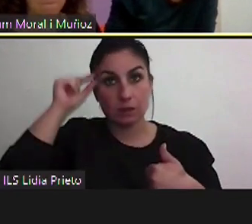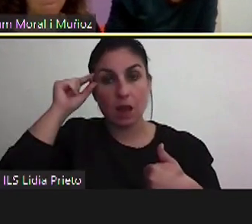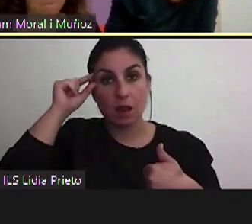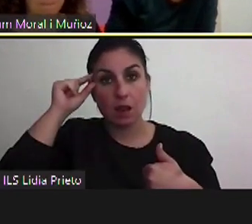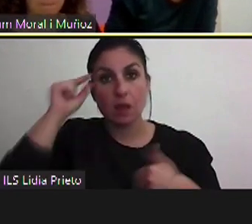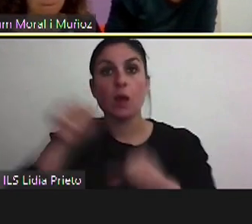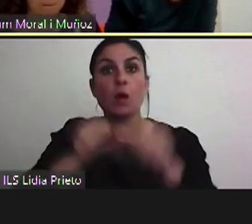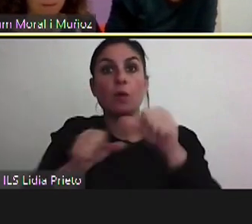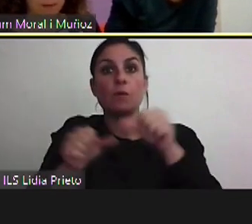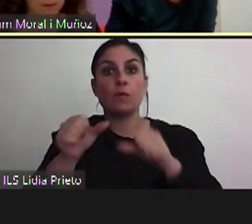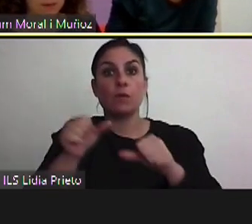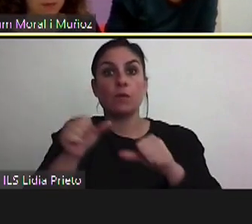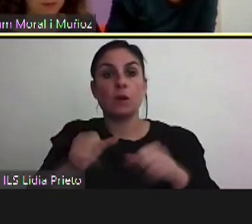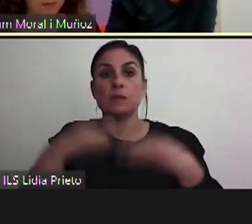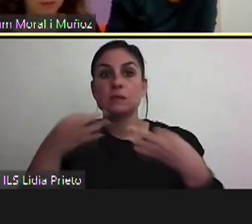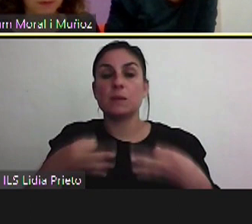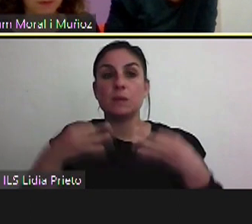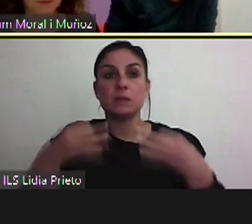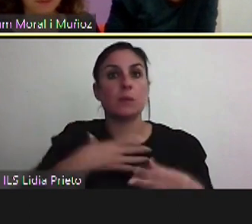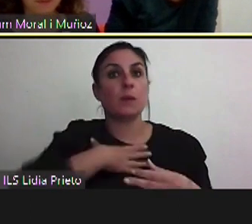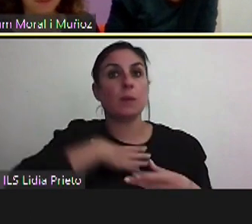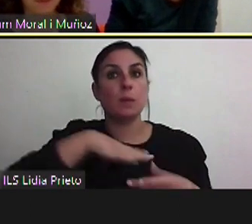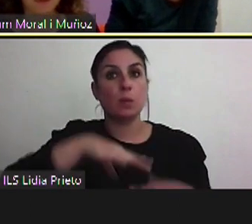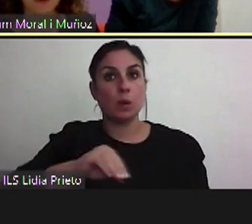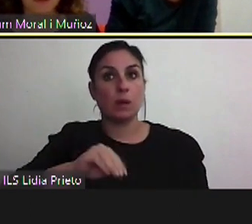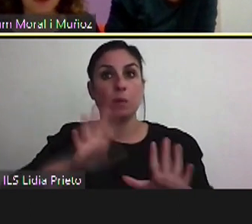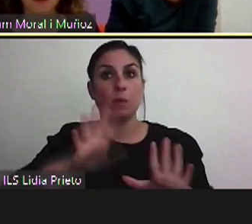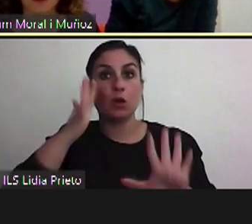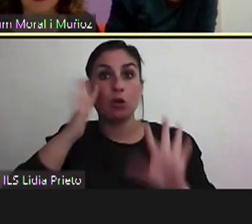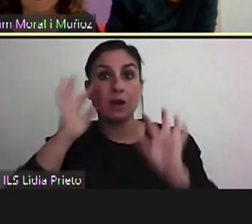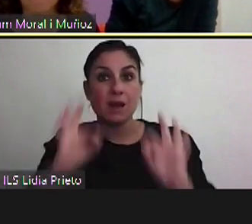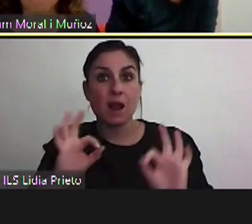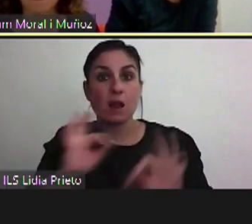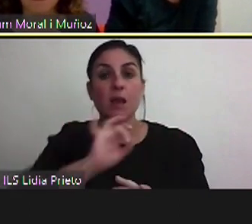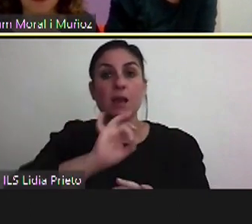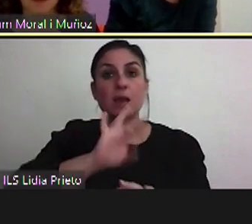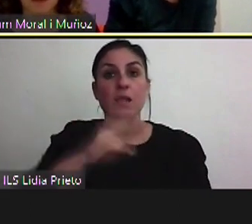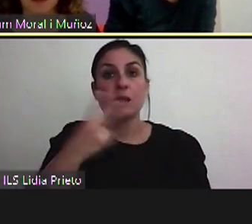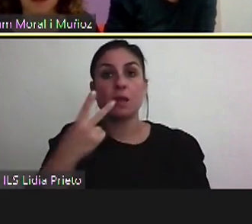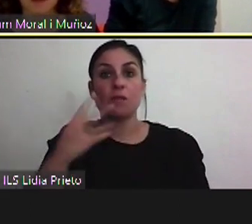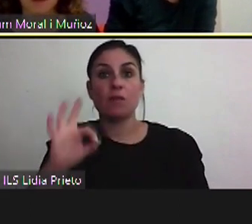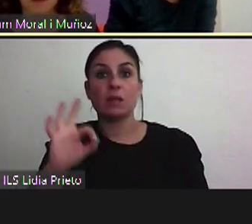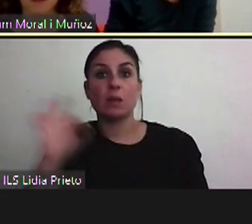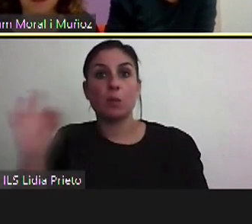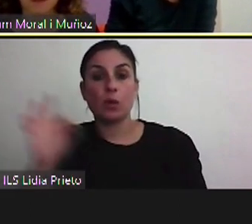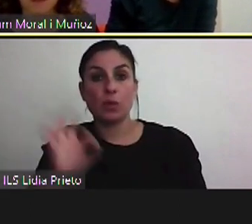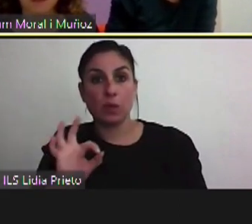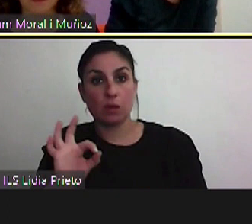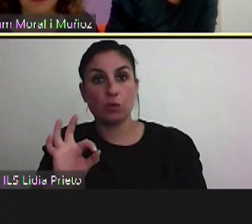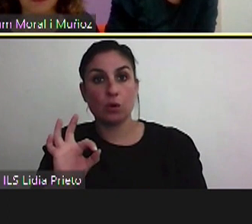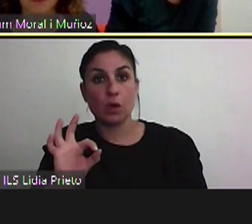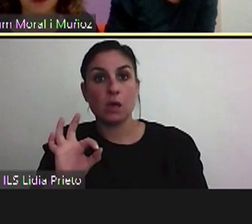y hay una evidencia que es que las personas con esquizofrenia, por ejemplo, un 15 o un 20% no presentan recaídas, tienen un único